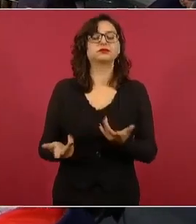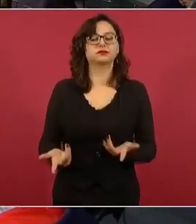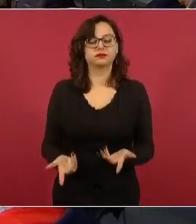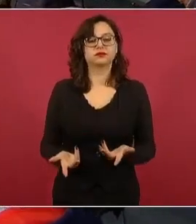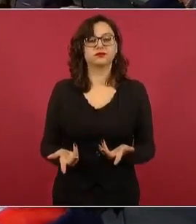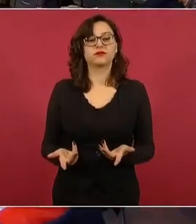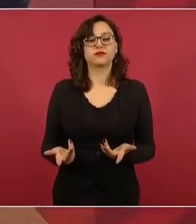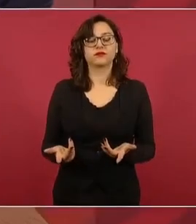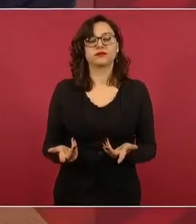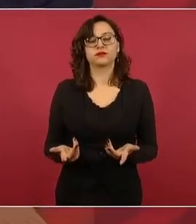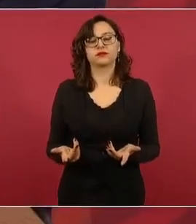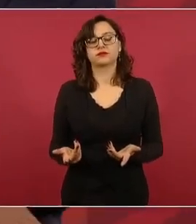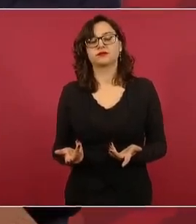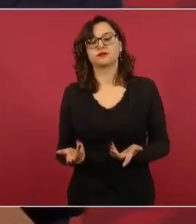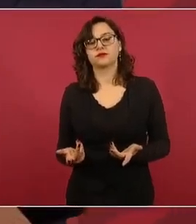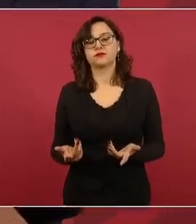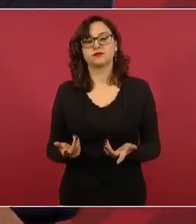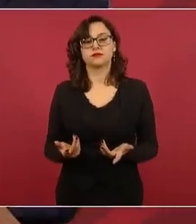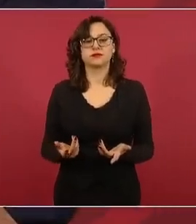Y lo que